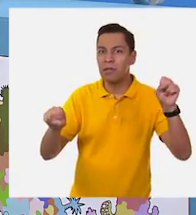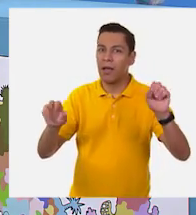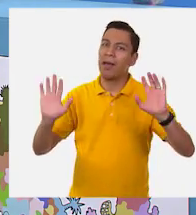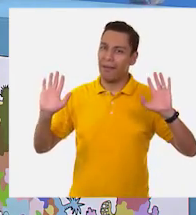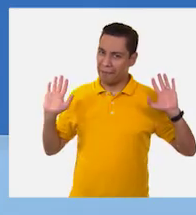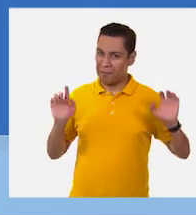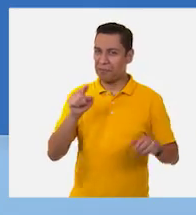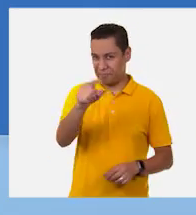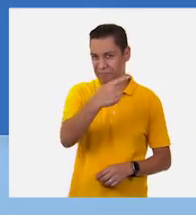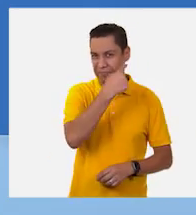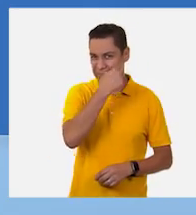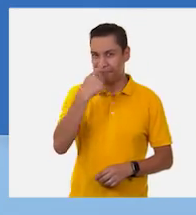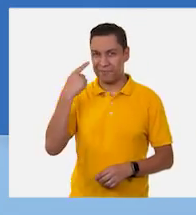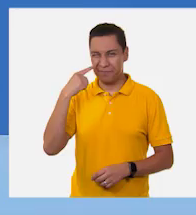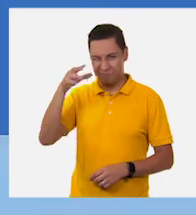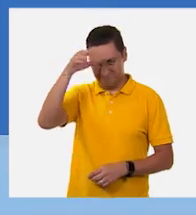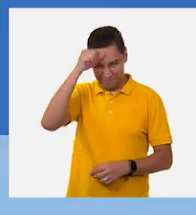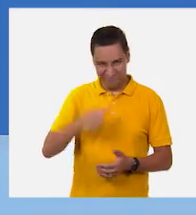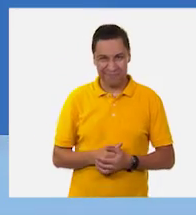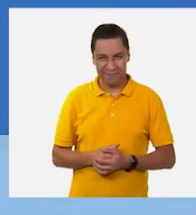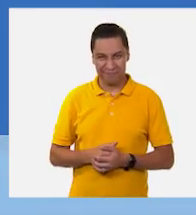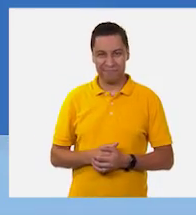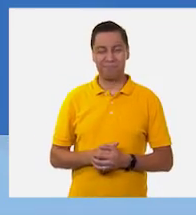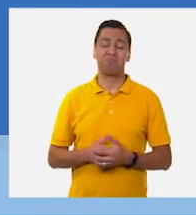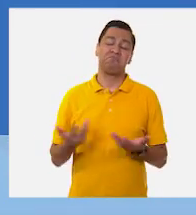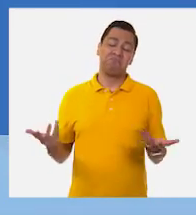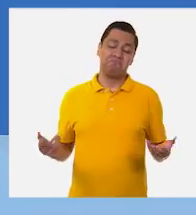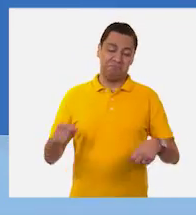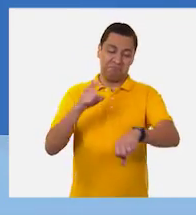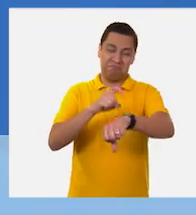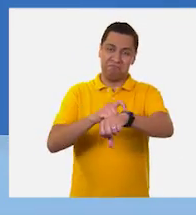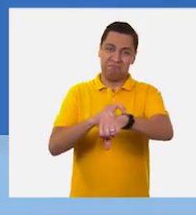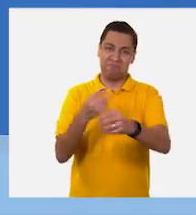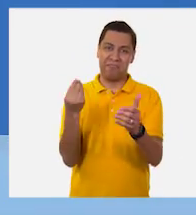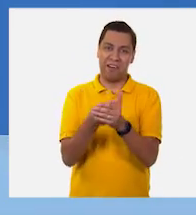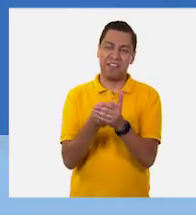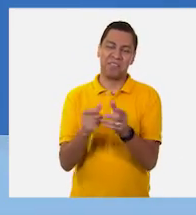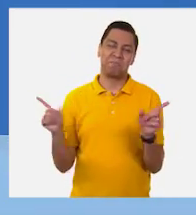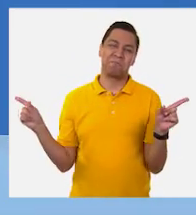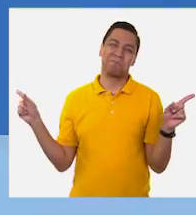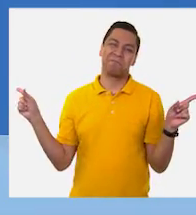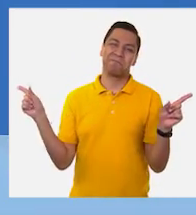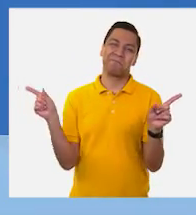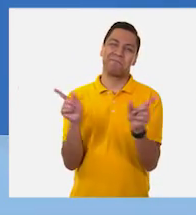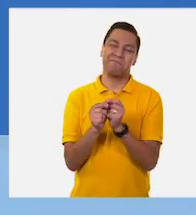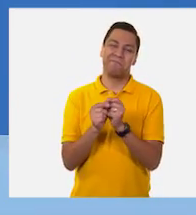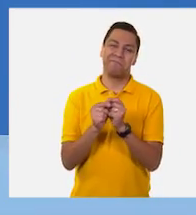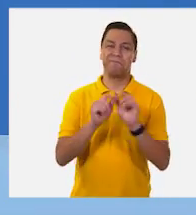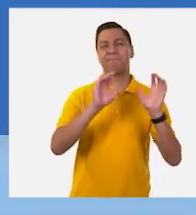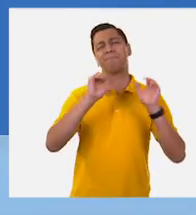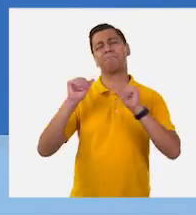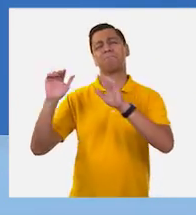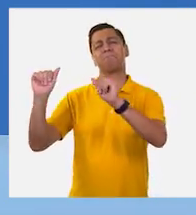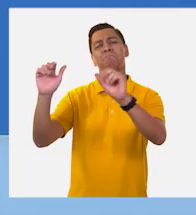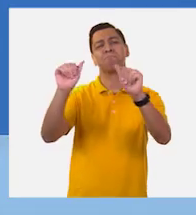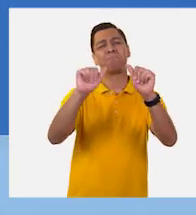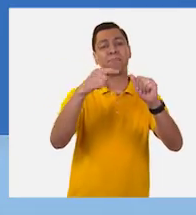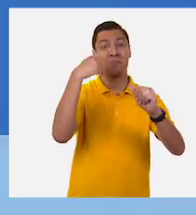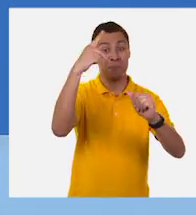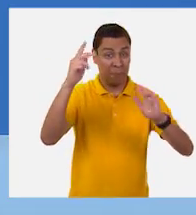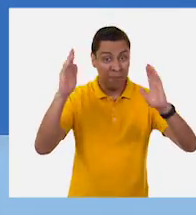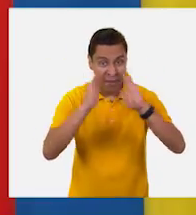clase. Ya hasta pronto a todas y todos mis queridos compañerazos del alma en su